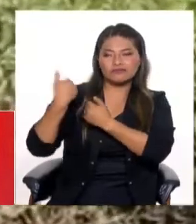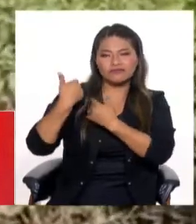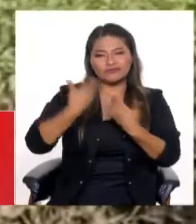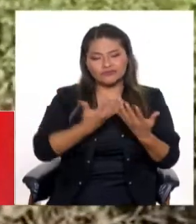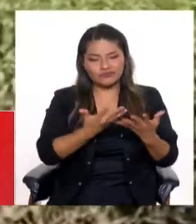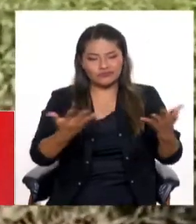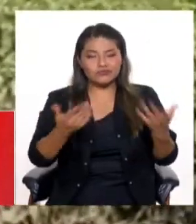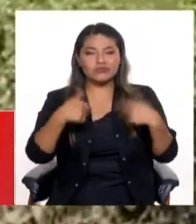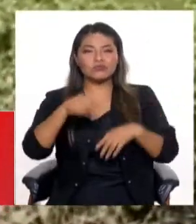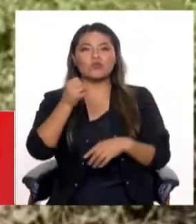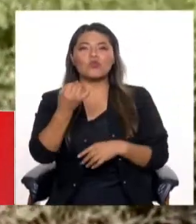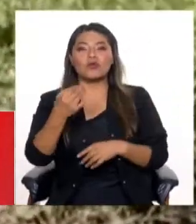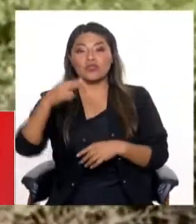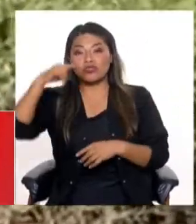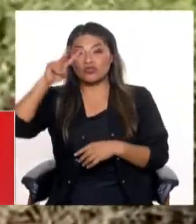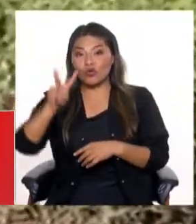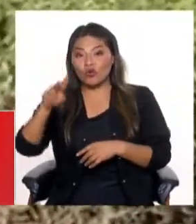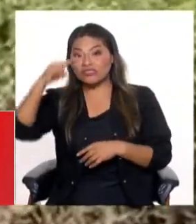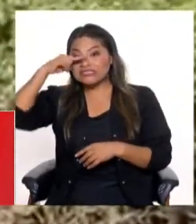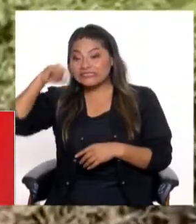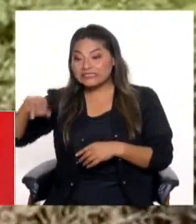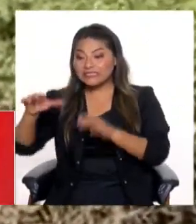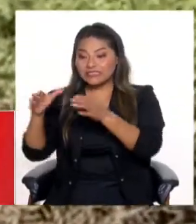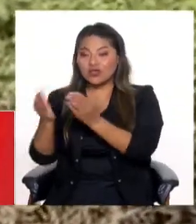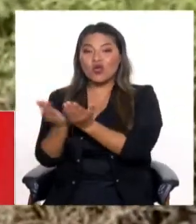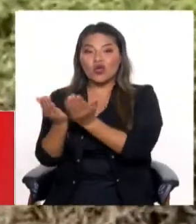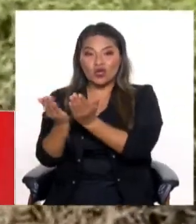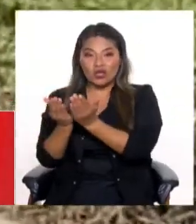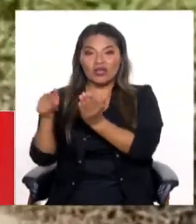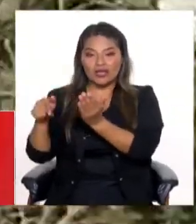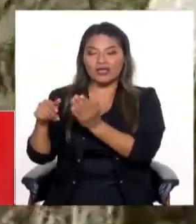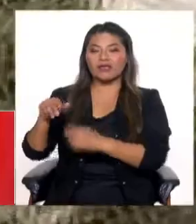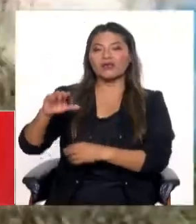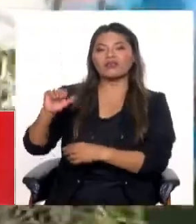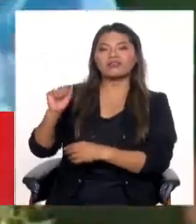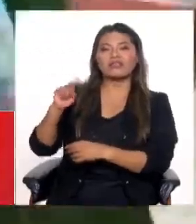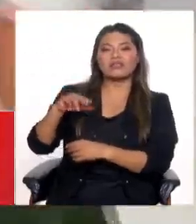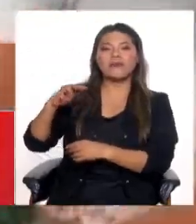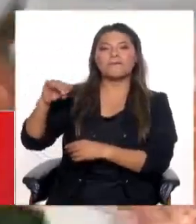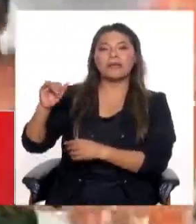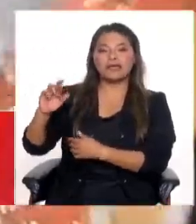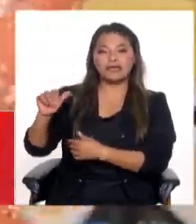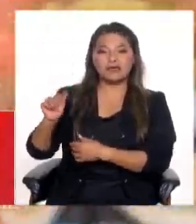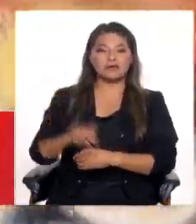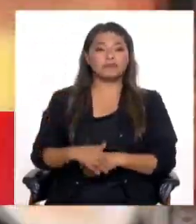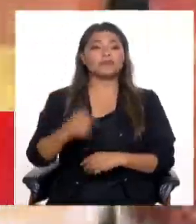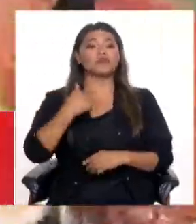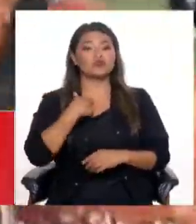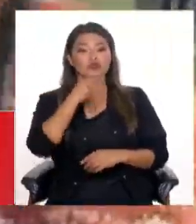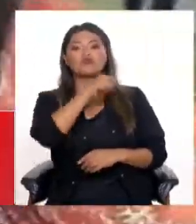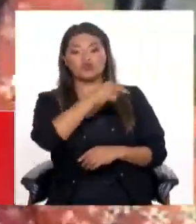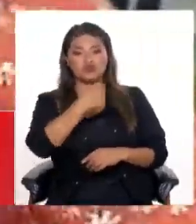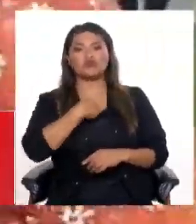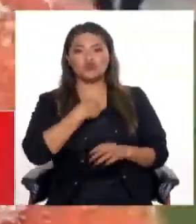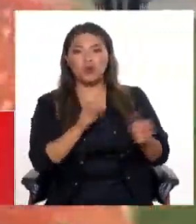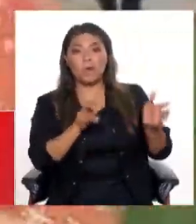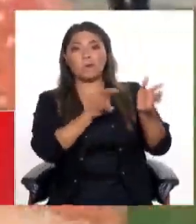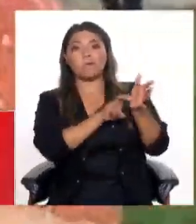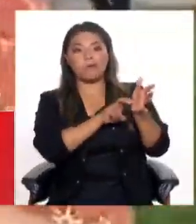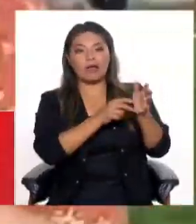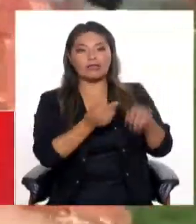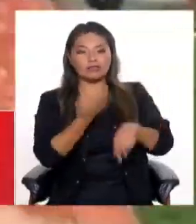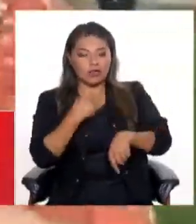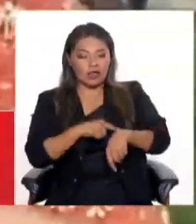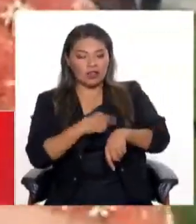entre ellos dos niños del Colegio Santa María de 1200. Yo iba a venir en este carro de Chosica también, pero como yo un poquito